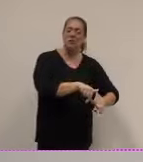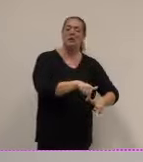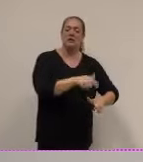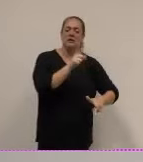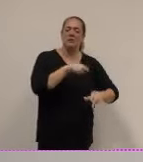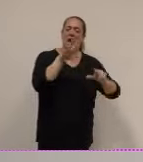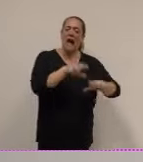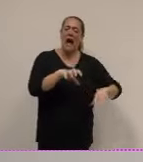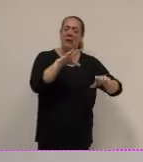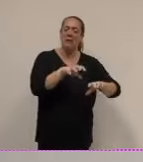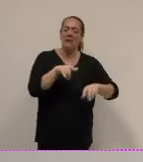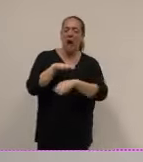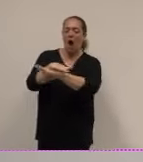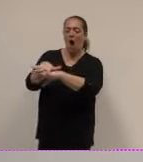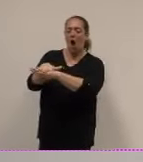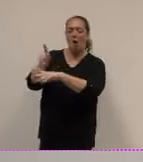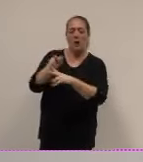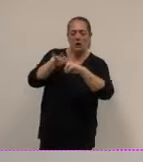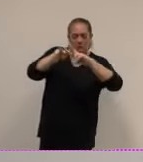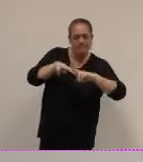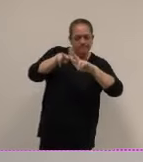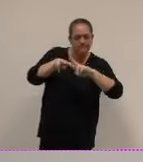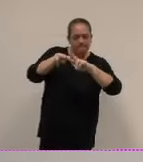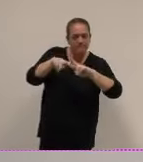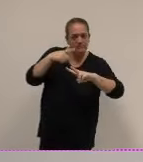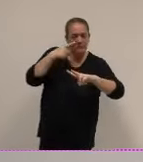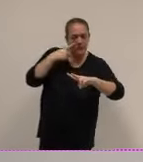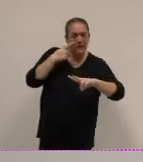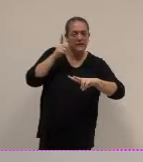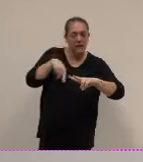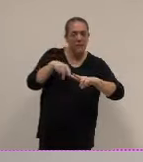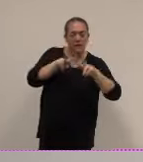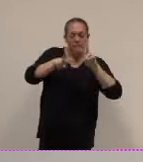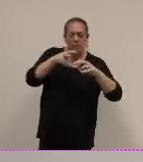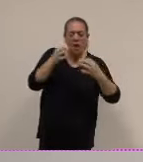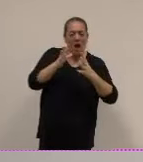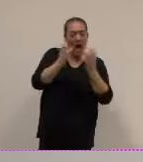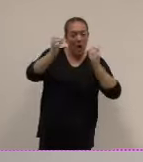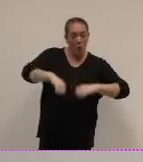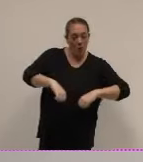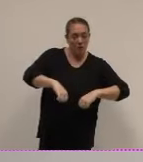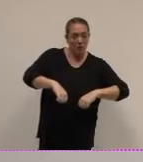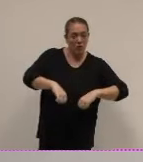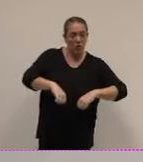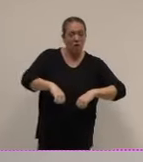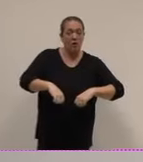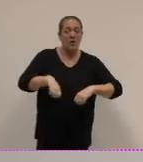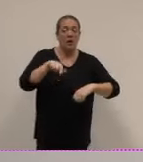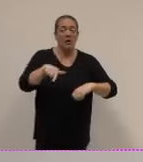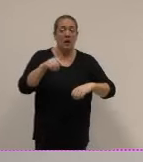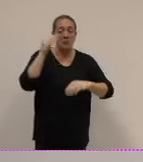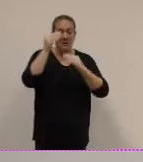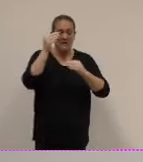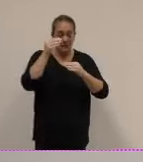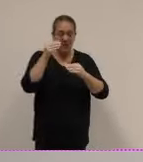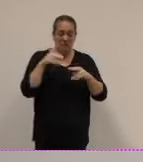que es fiscalizar al gobierno y también lo que era buscar acuerdos con aquellos que a priori pensaban